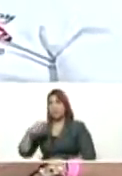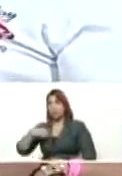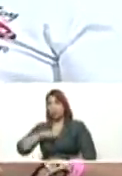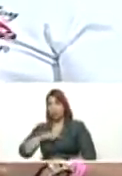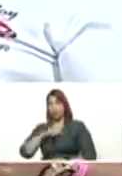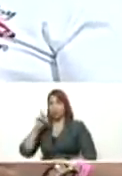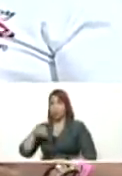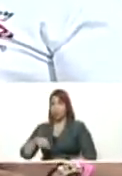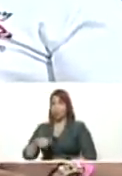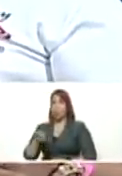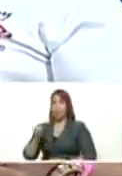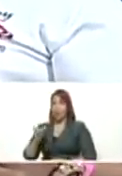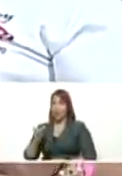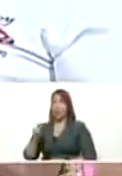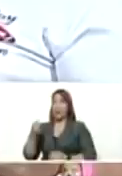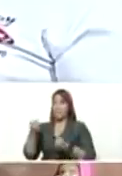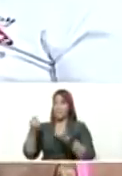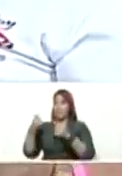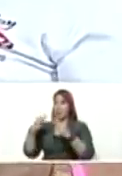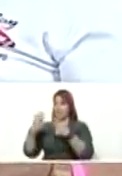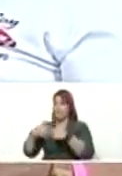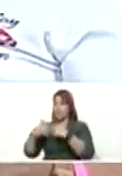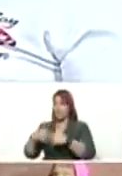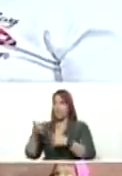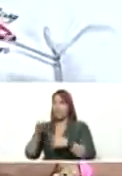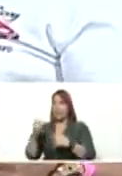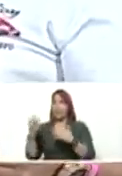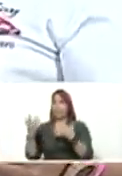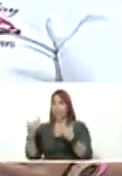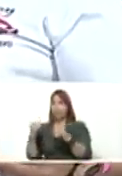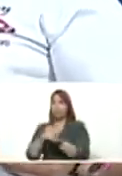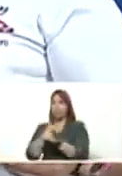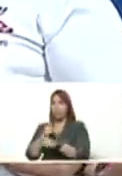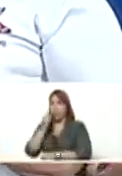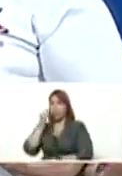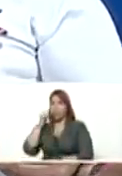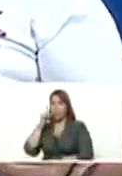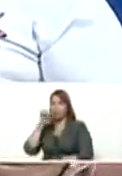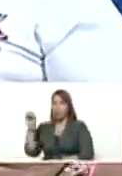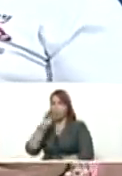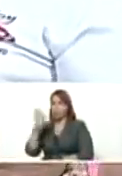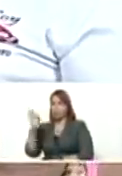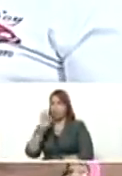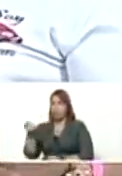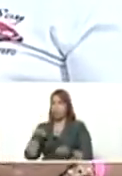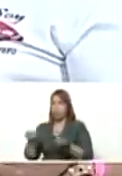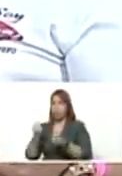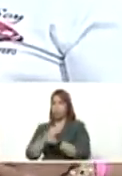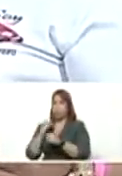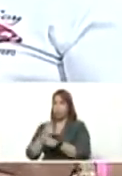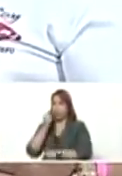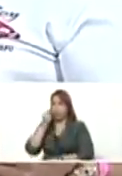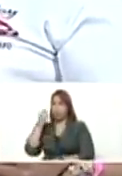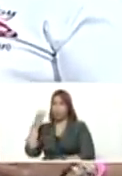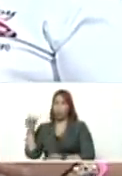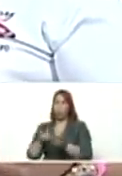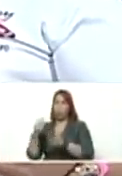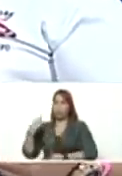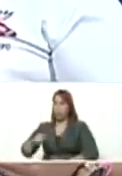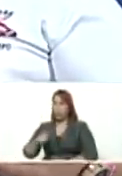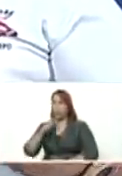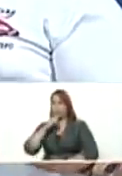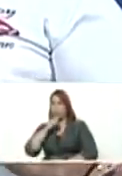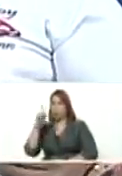nosotros, hay varias empresas que están en manos de los trabajadores, 100% control obrero y donde hemos tenido esa dificultad. Por